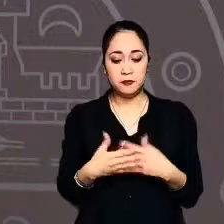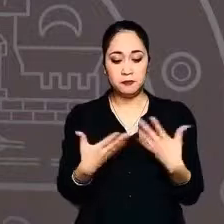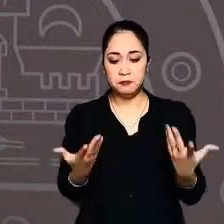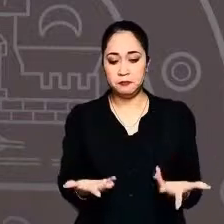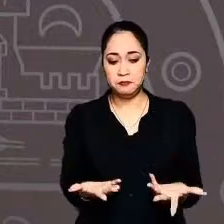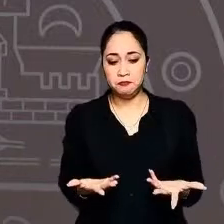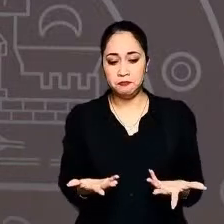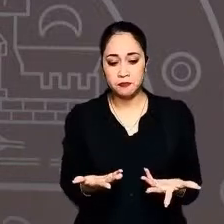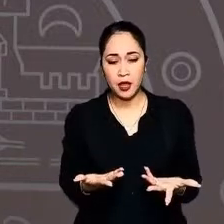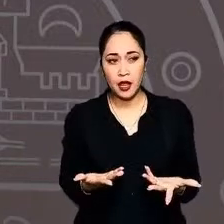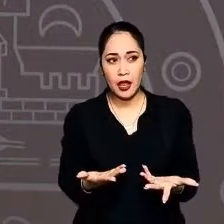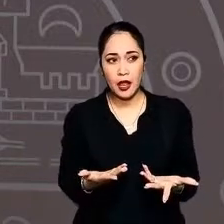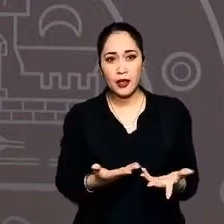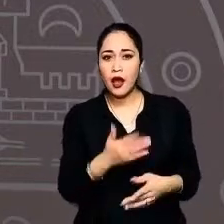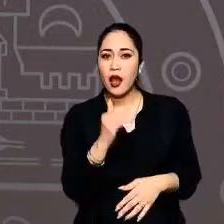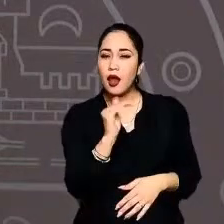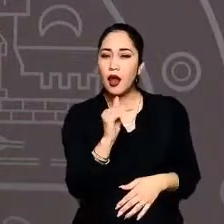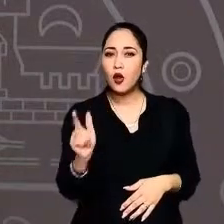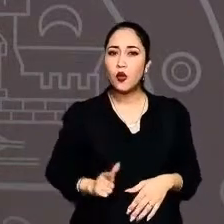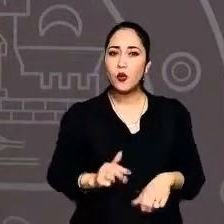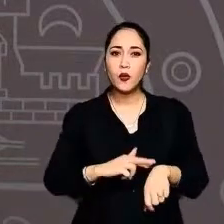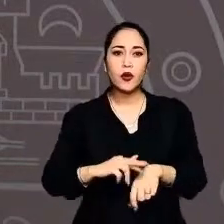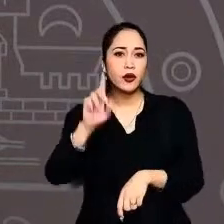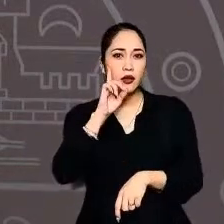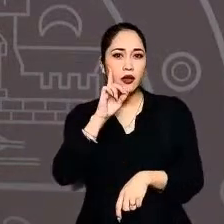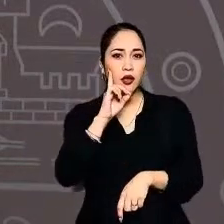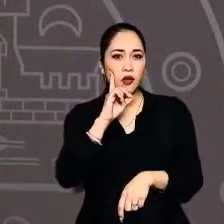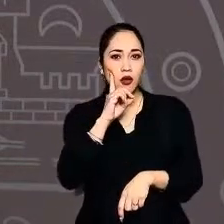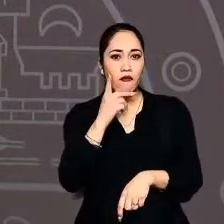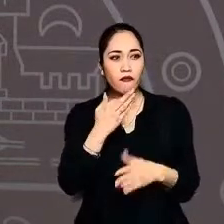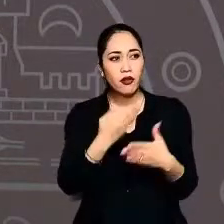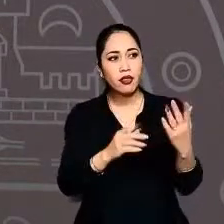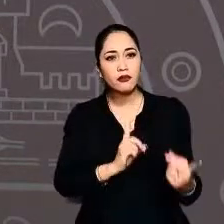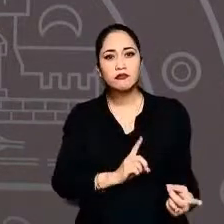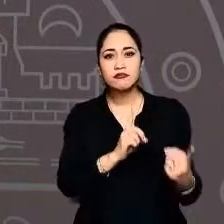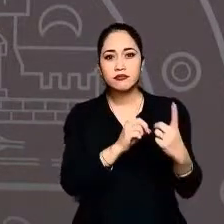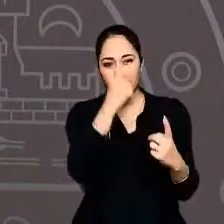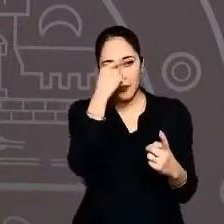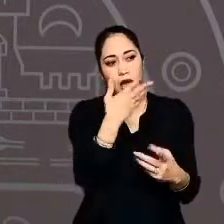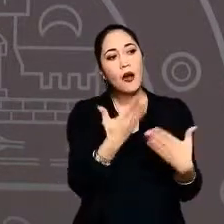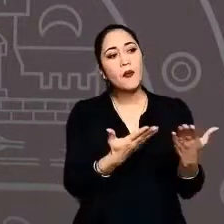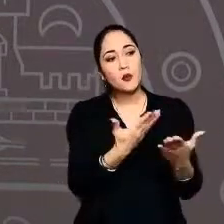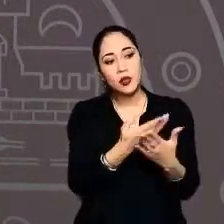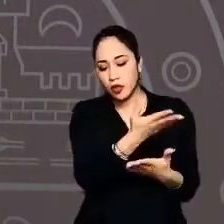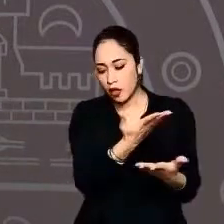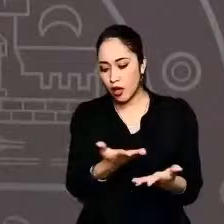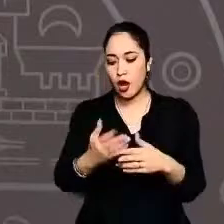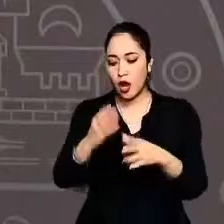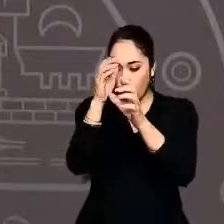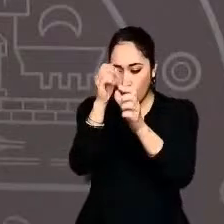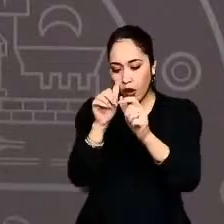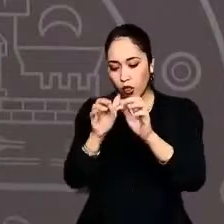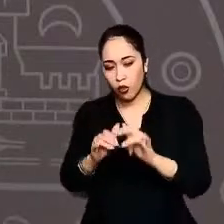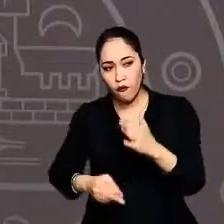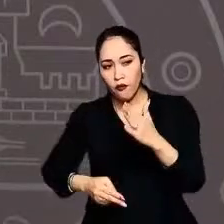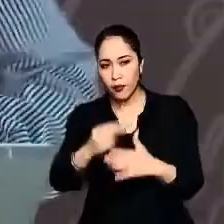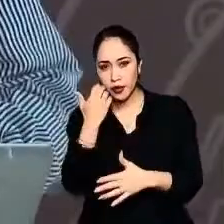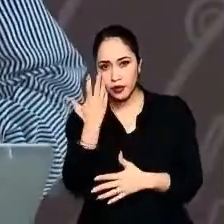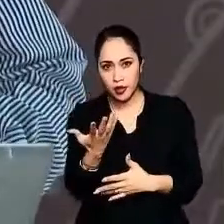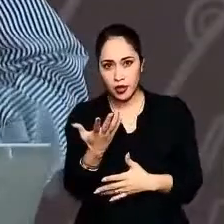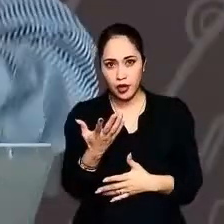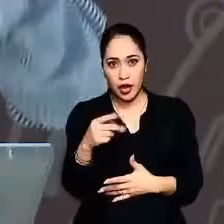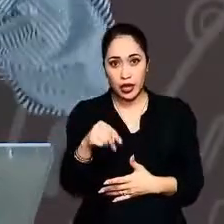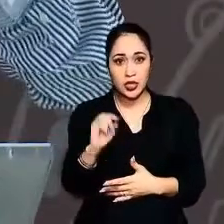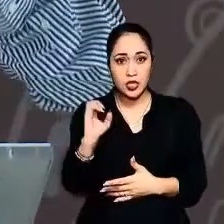la gobernadora para proponerle que podamos firmar el convenio aquellos estados que somos vecinos de